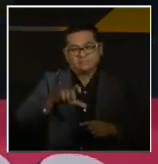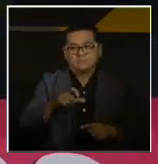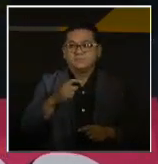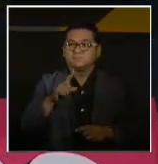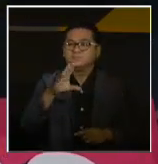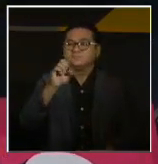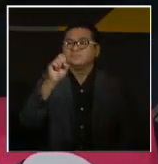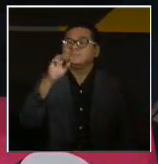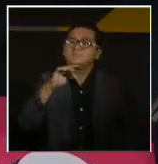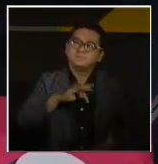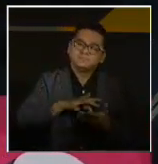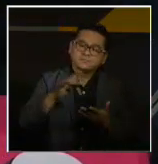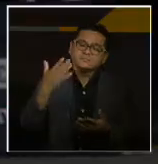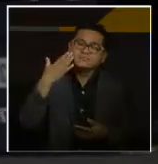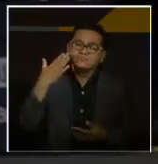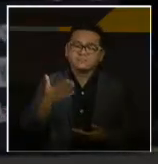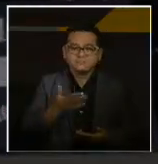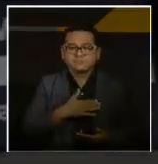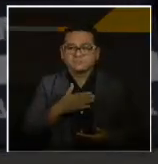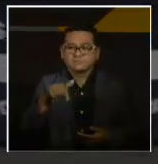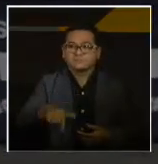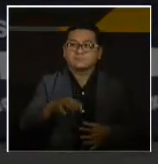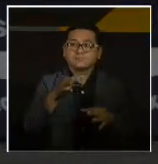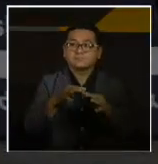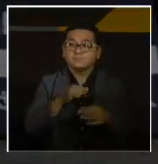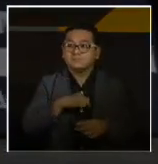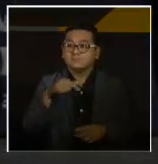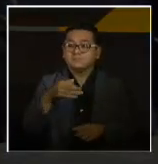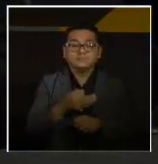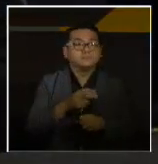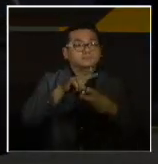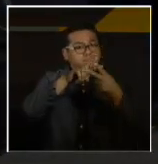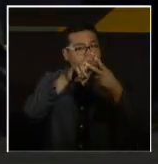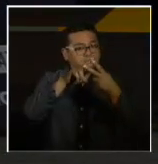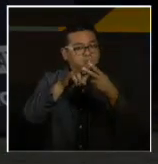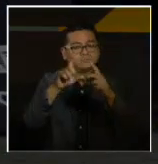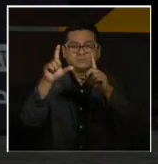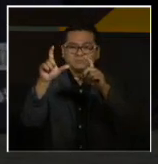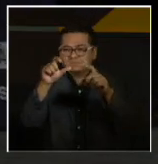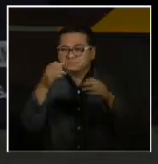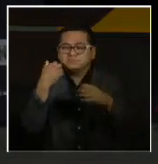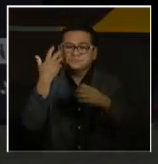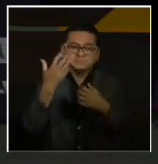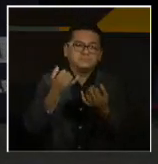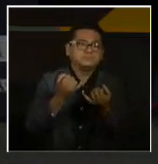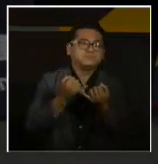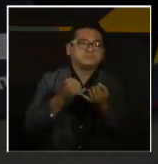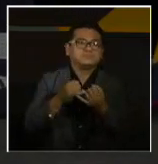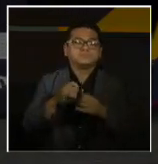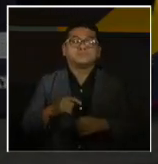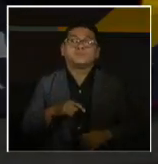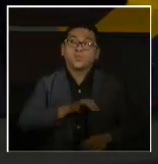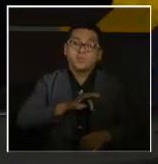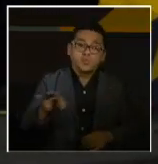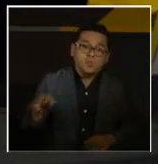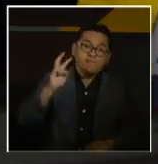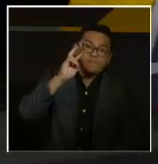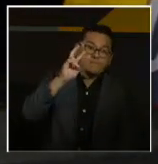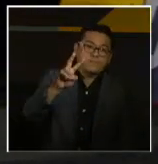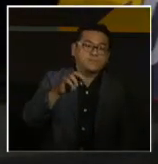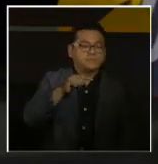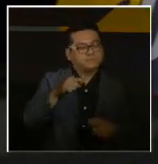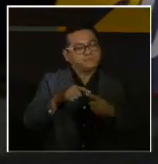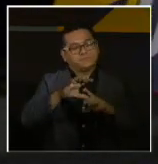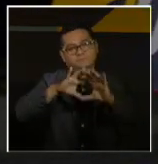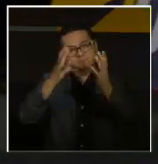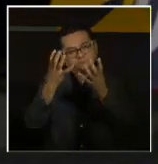Adelante, César. Gracias, sí, muy amable. Efectivamente, en este hashtag pueden subir sus fotografías, los videos de sus candidatos, para que lo puedan ver en cualquier